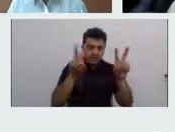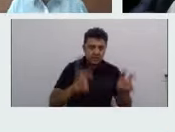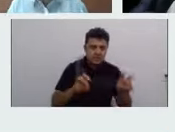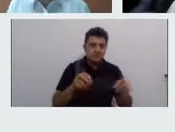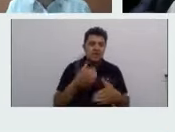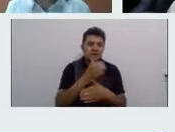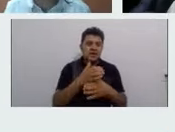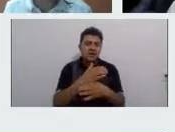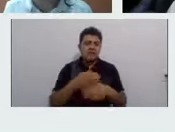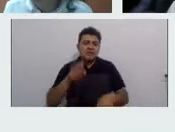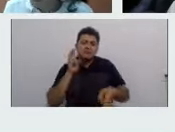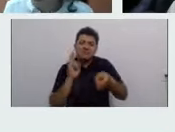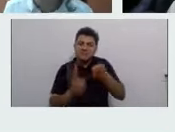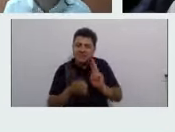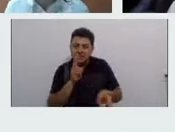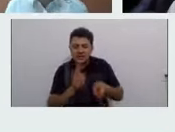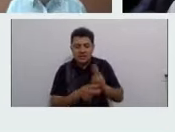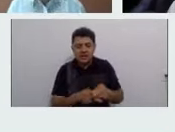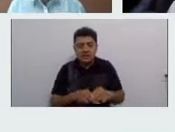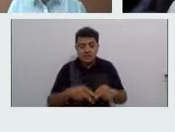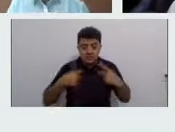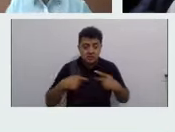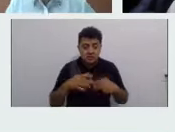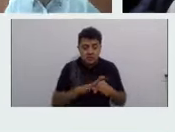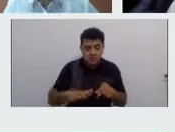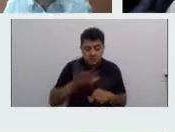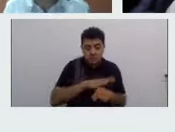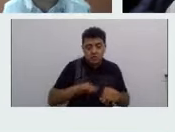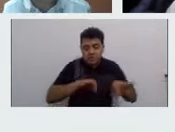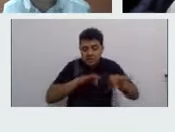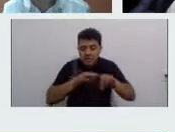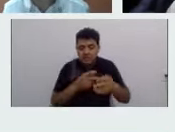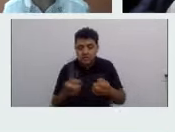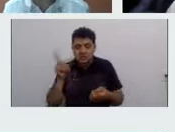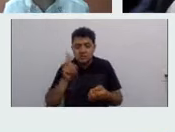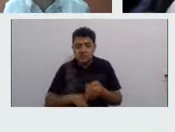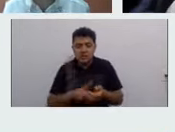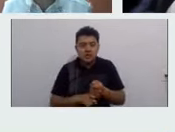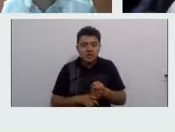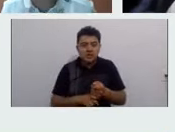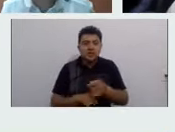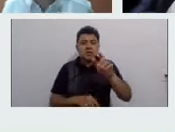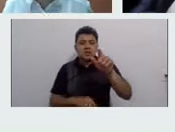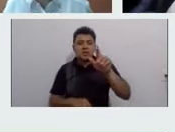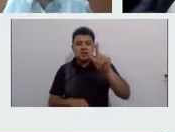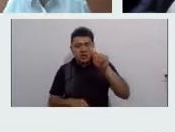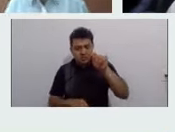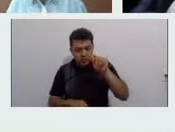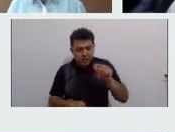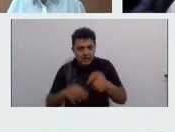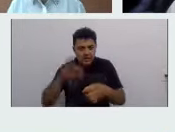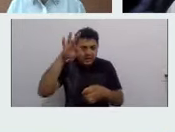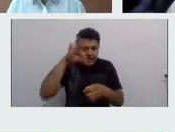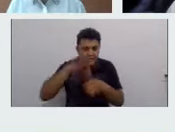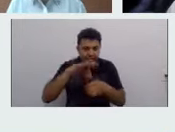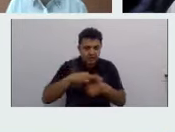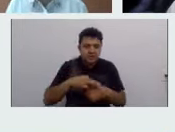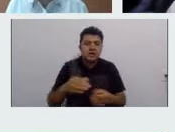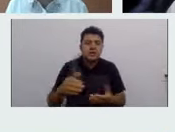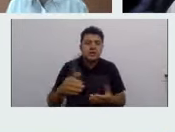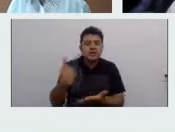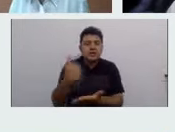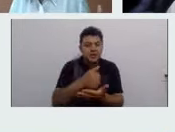que trabajamos en el Tribunal Electoral de la Ciudad de México, sobre todo de las magistraturas integrantes del Pleno. Muchas, muchas gracias.